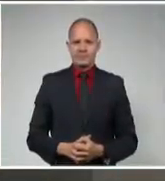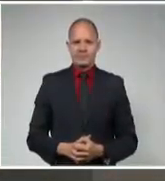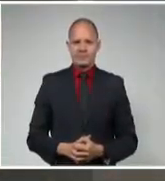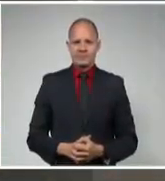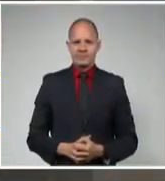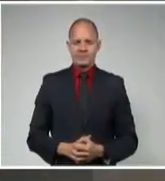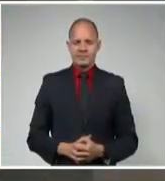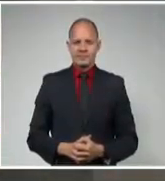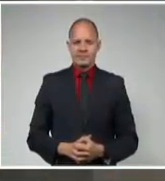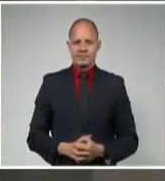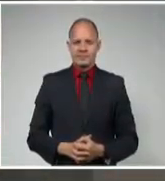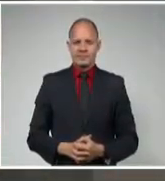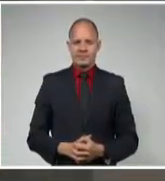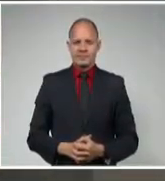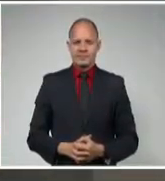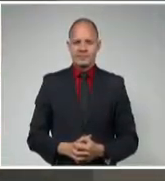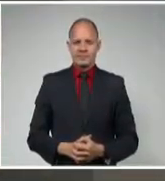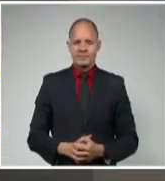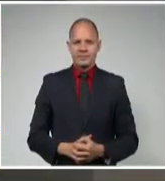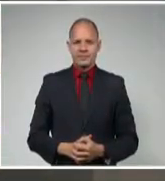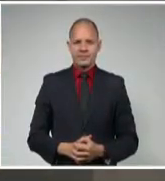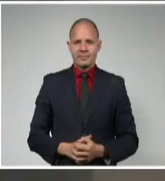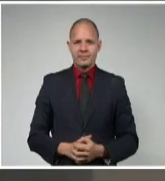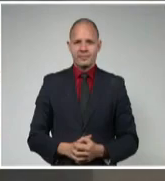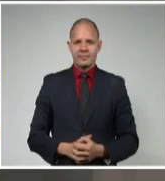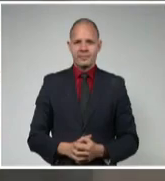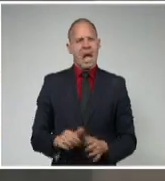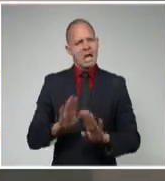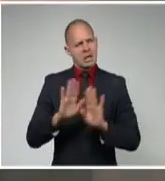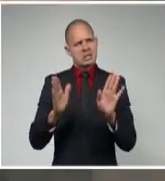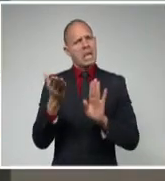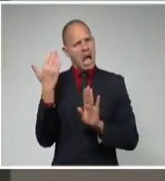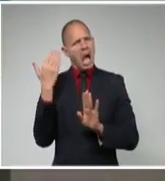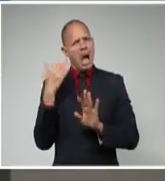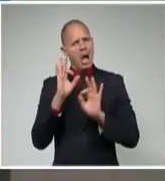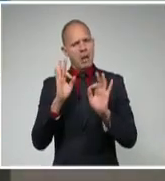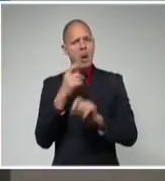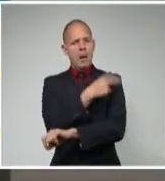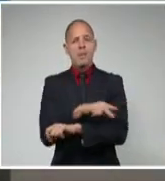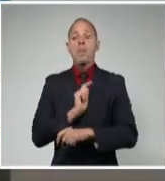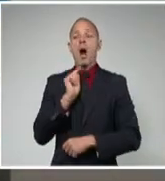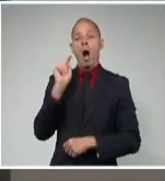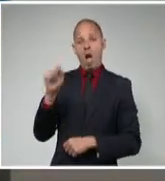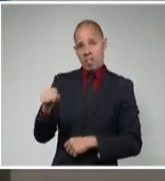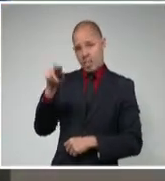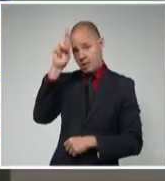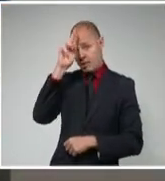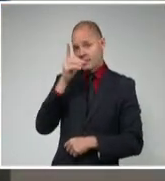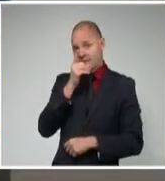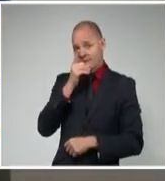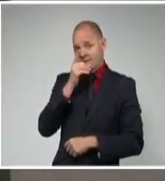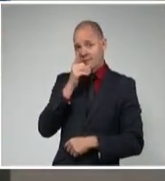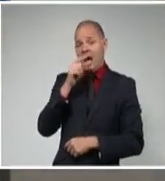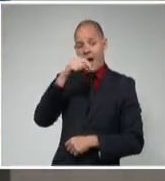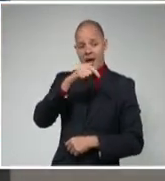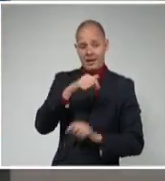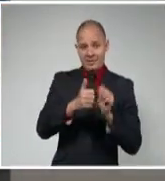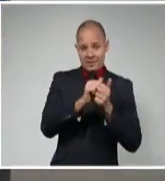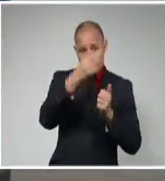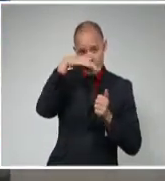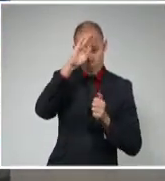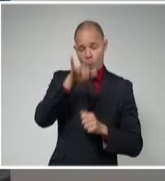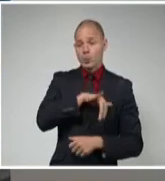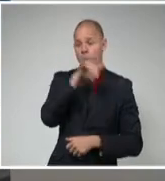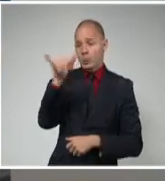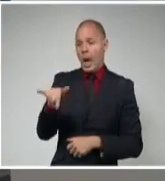Entrenar en un escenario que ya les resulta conocido y en el propio país donde tendrán la última oportunidad de conseguir un boleto olímpico es